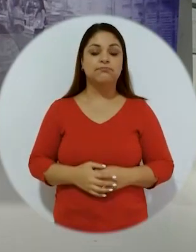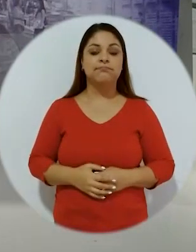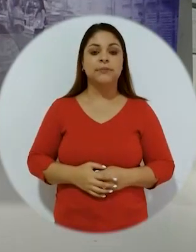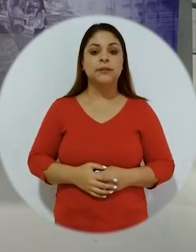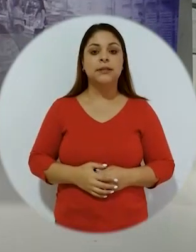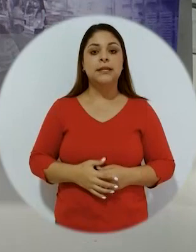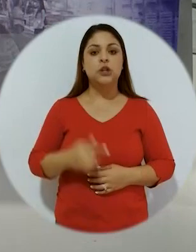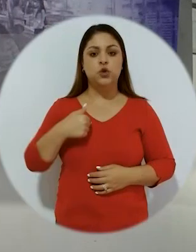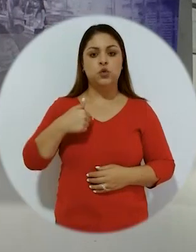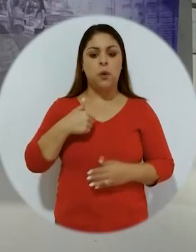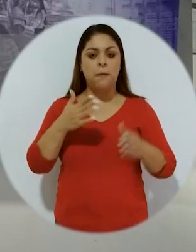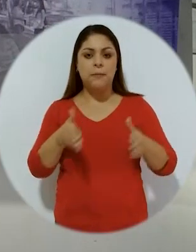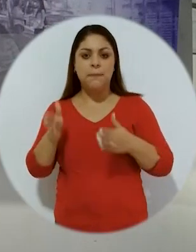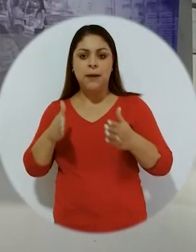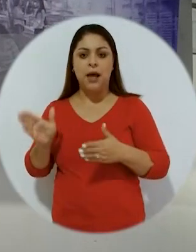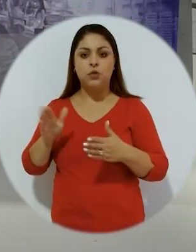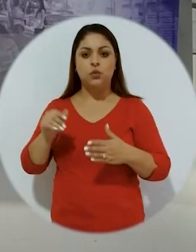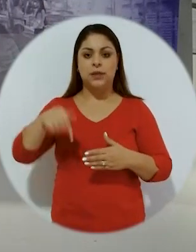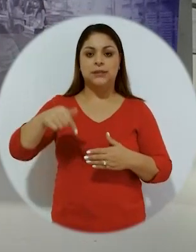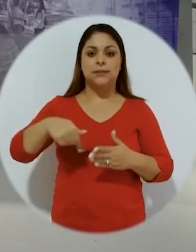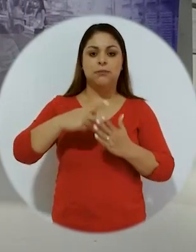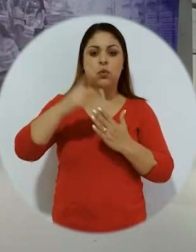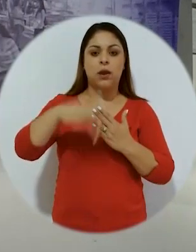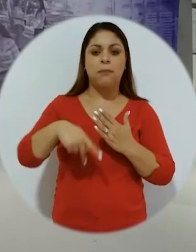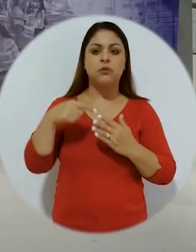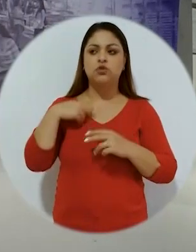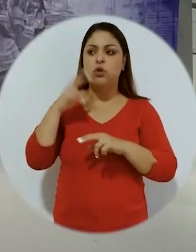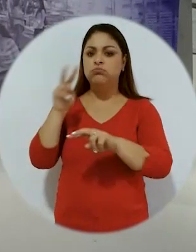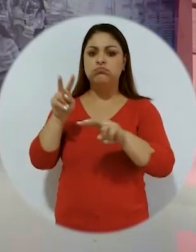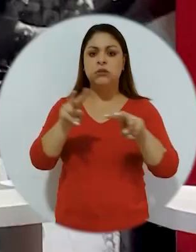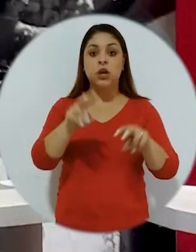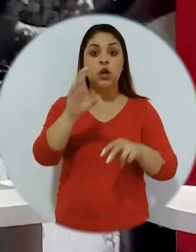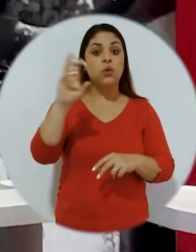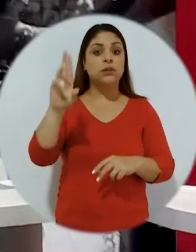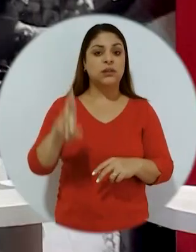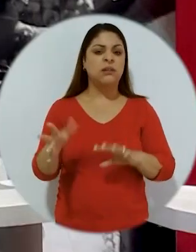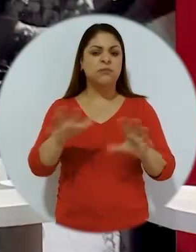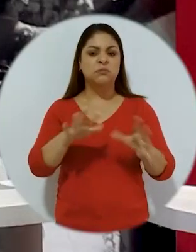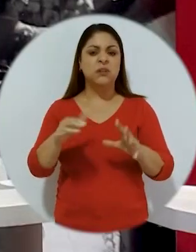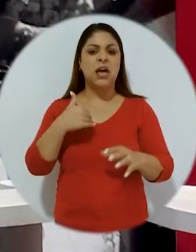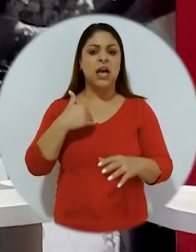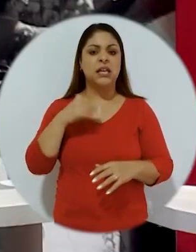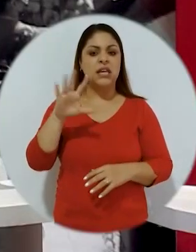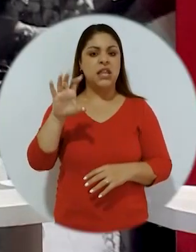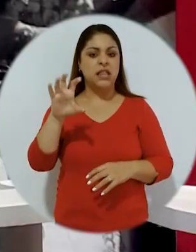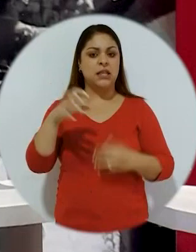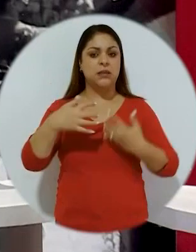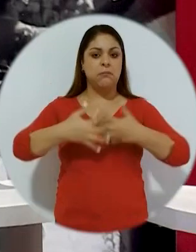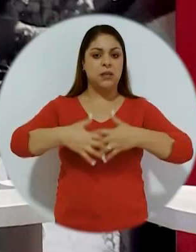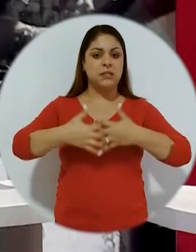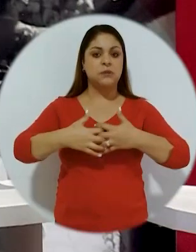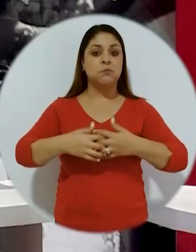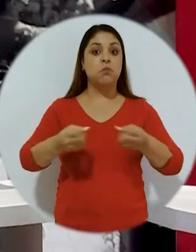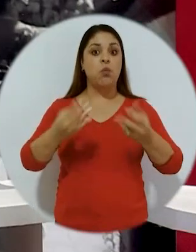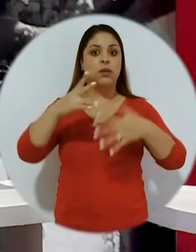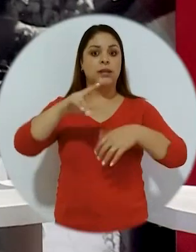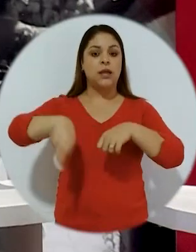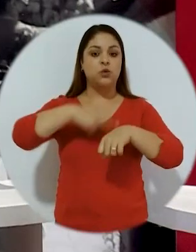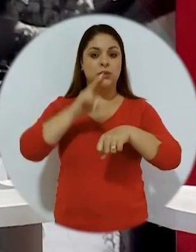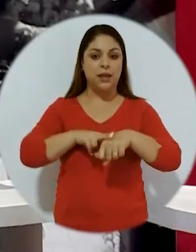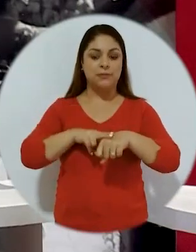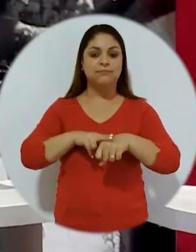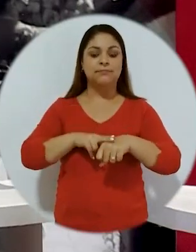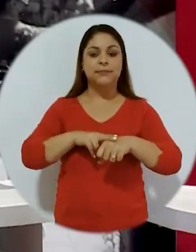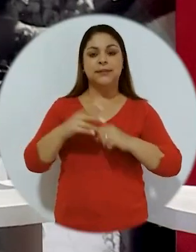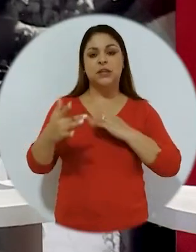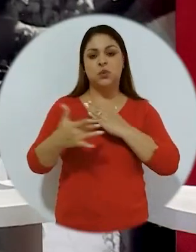Preparando el programa leí por ahí que en Costa Rica hay más o menos unas 500 empresas multinacionales de media y alta tecnología